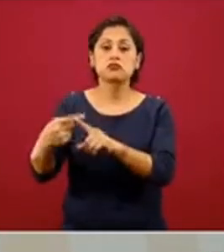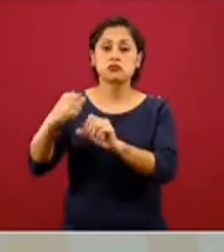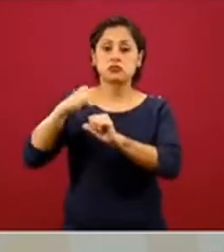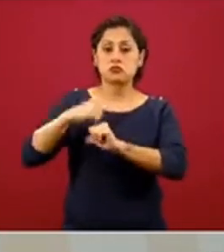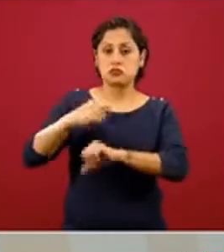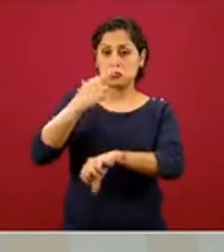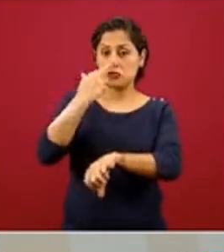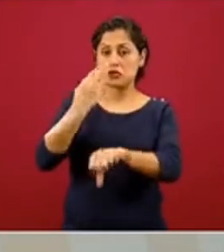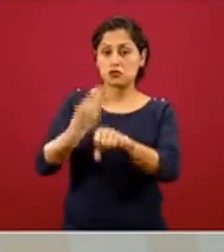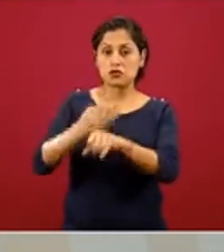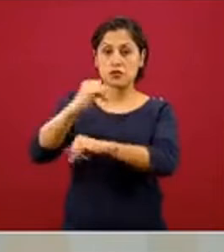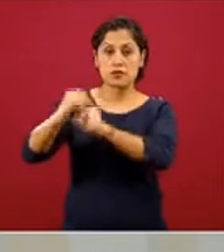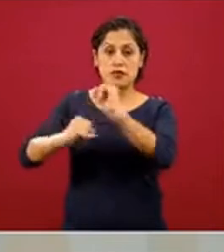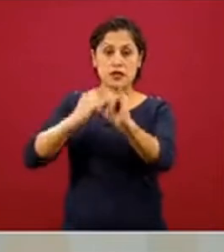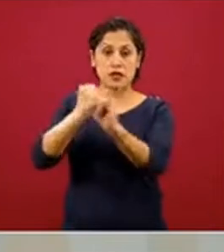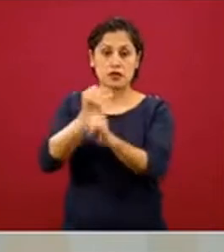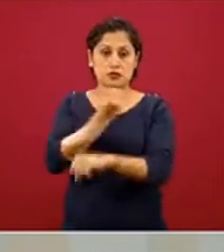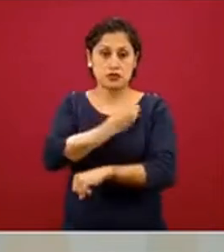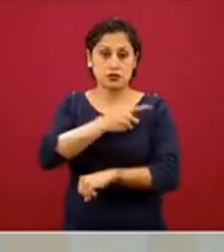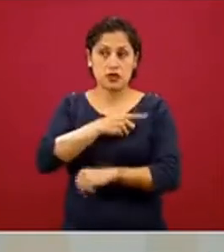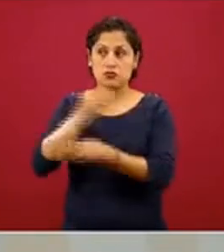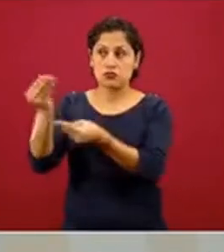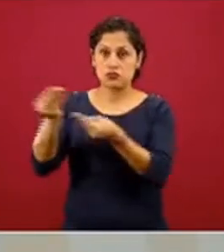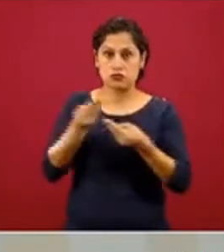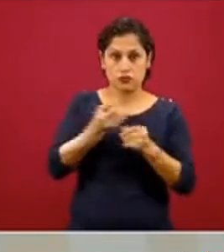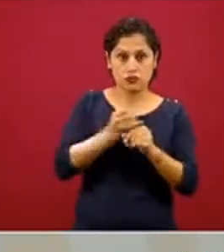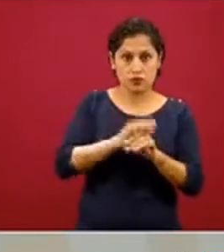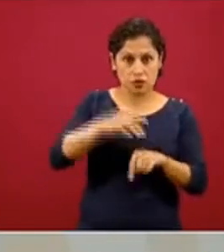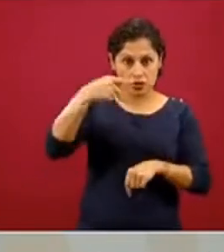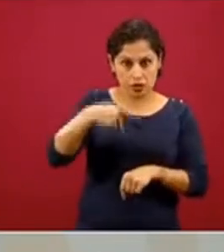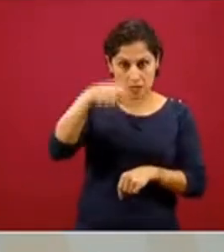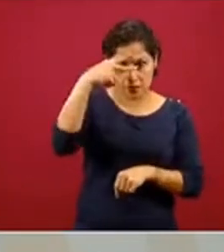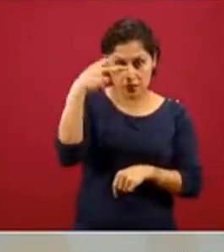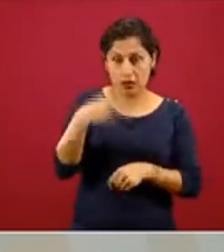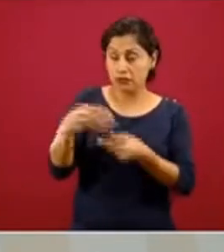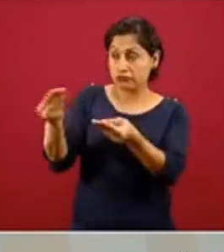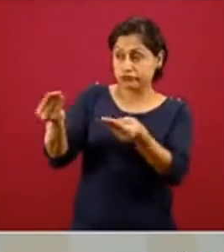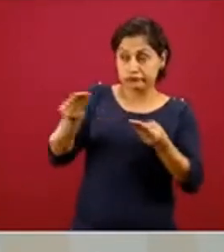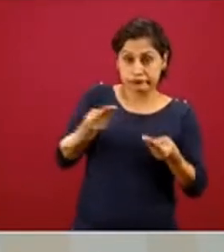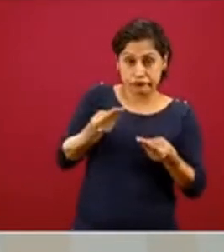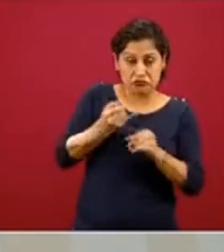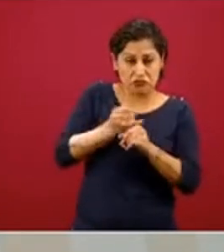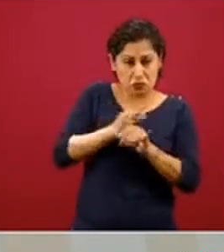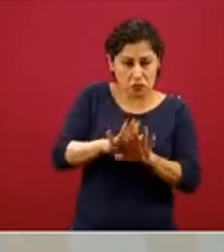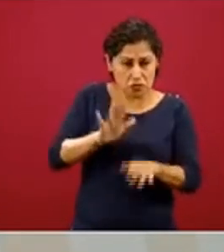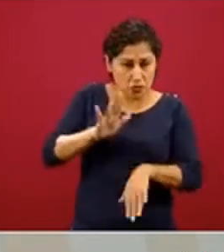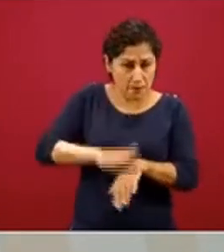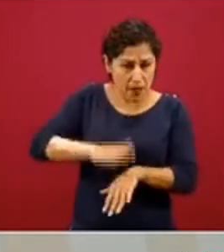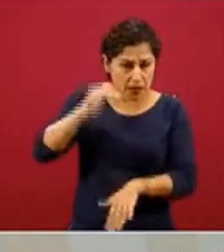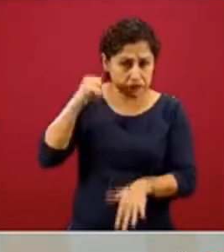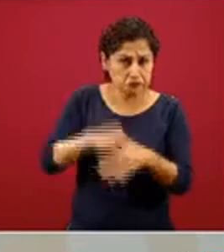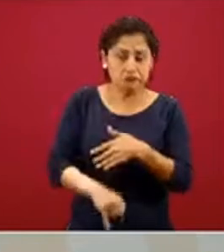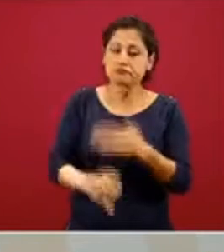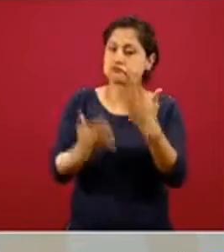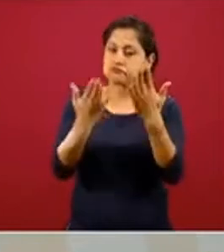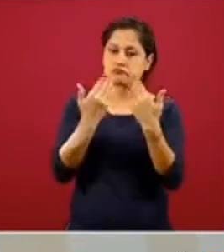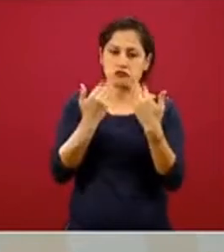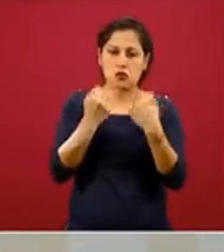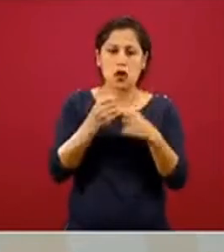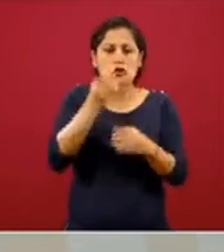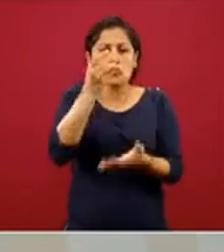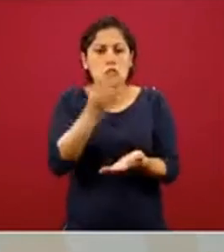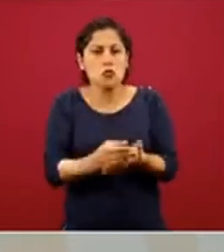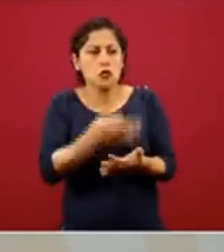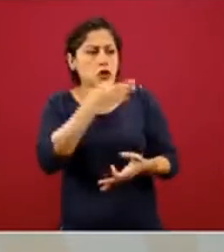Sanitario Internacional en México, aún no hemos recibido, digamos, información ampliada a la que está circulando. Es